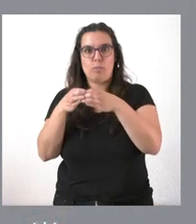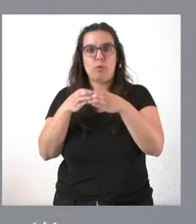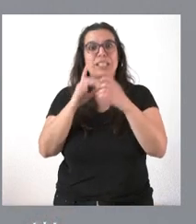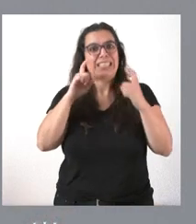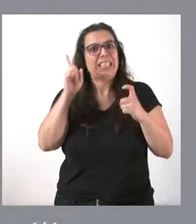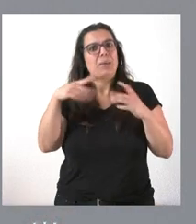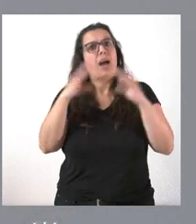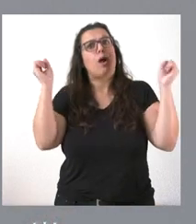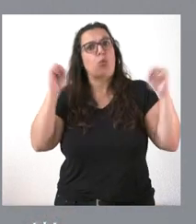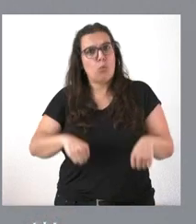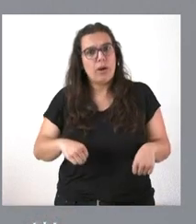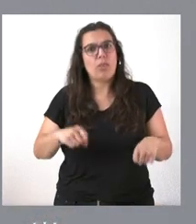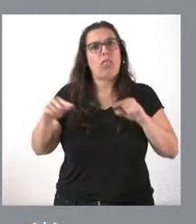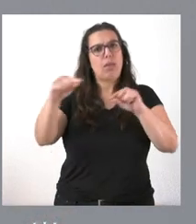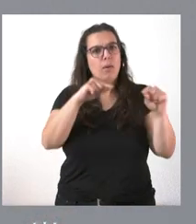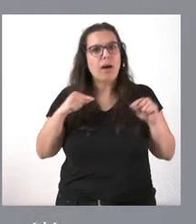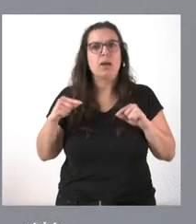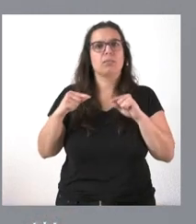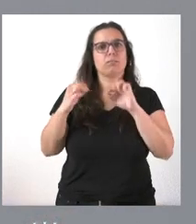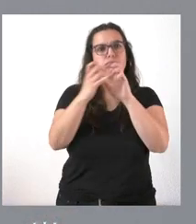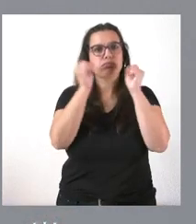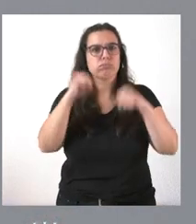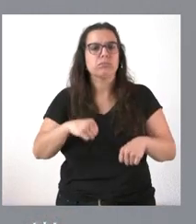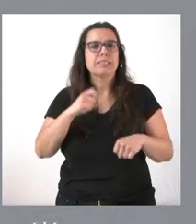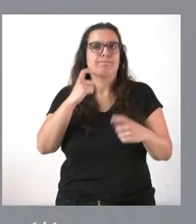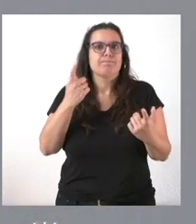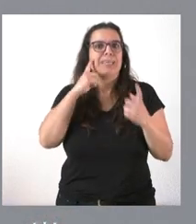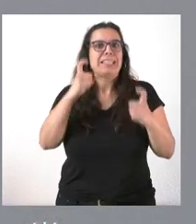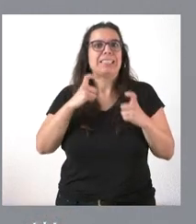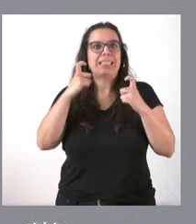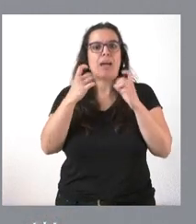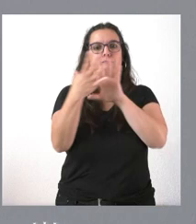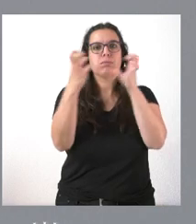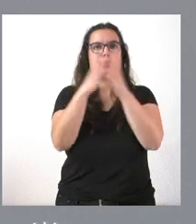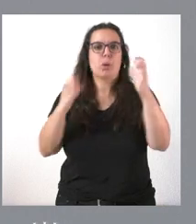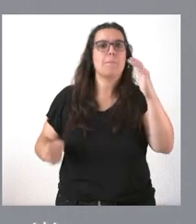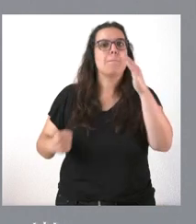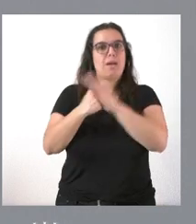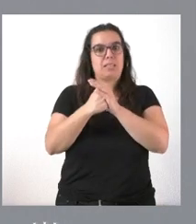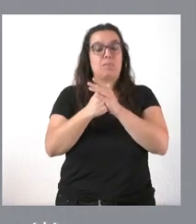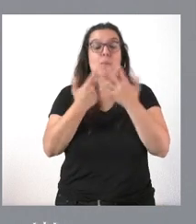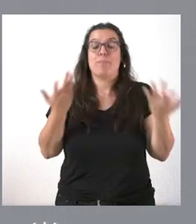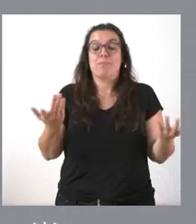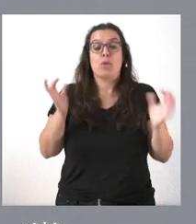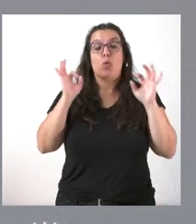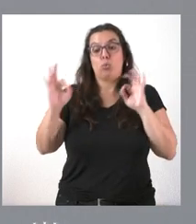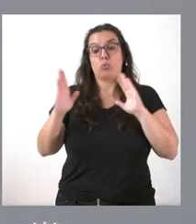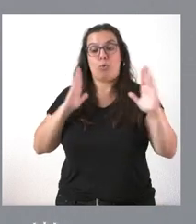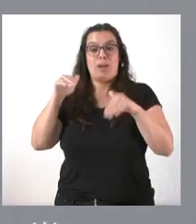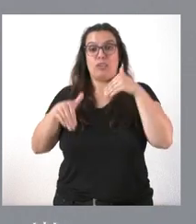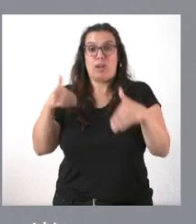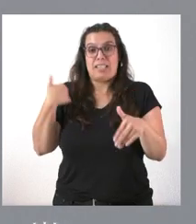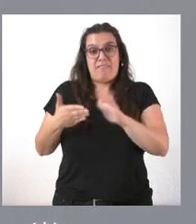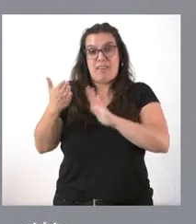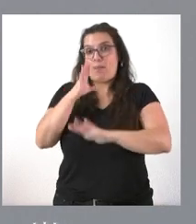alcancen acuerdos durante ese debate parlamentario y Buscar por tanto el máximo nivel de consenso No cabe duda que en el periodo el que ya estamos una